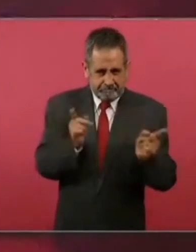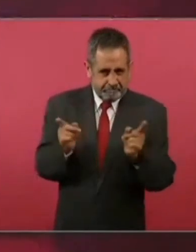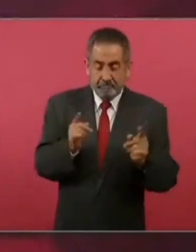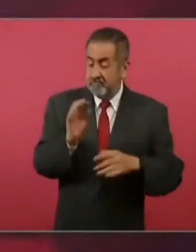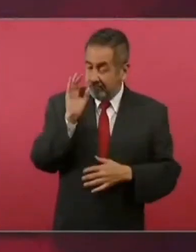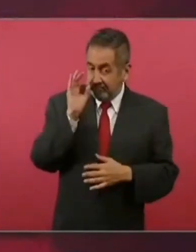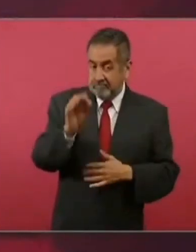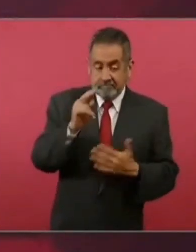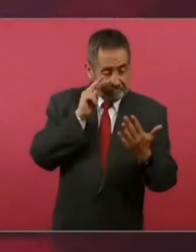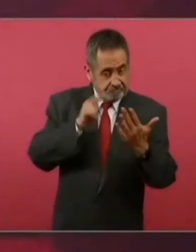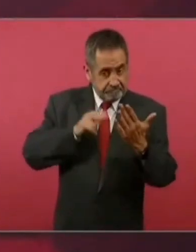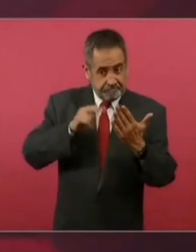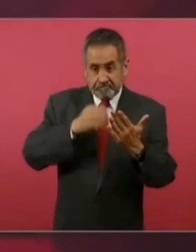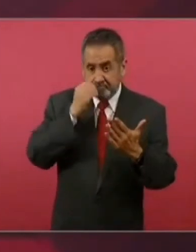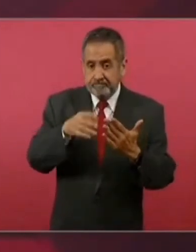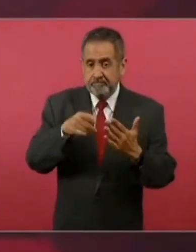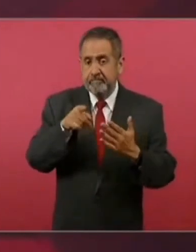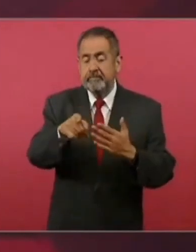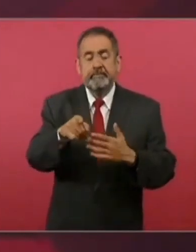Cuando